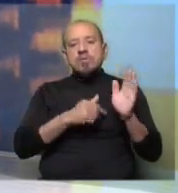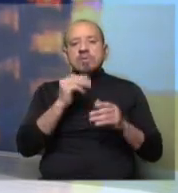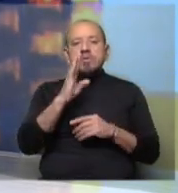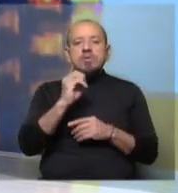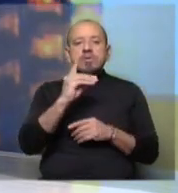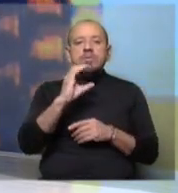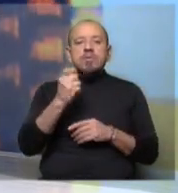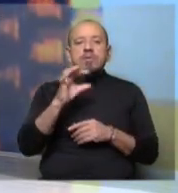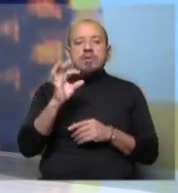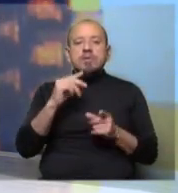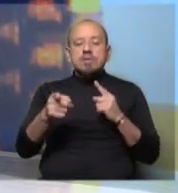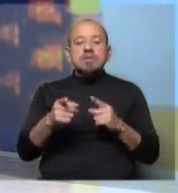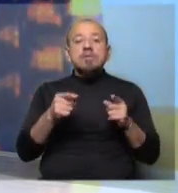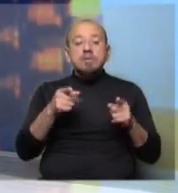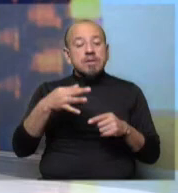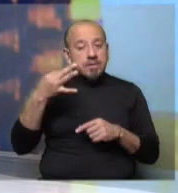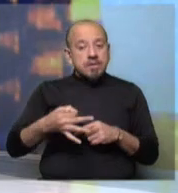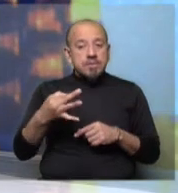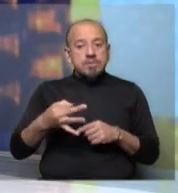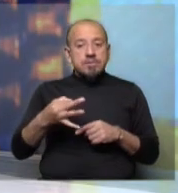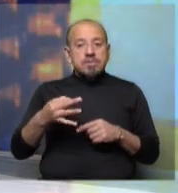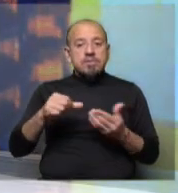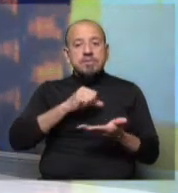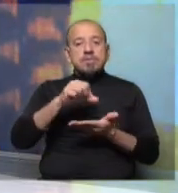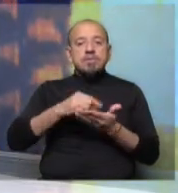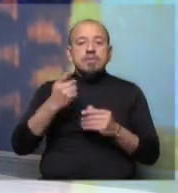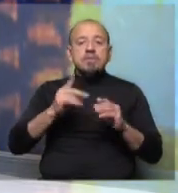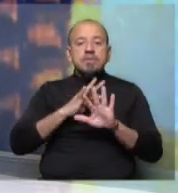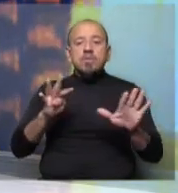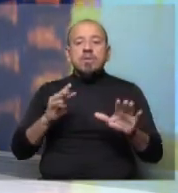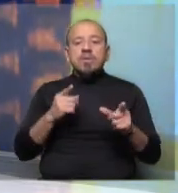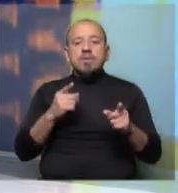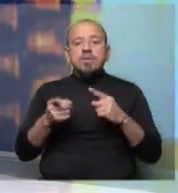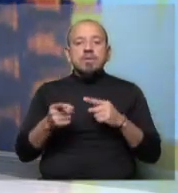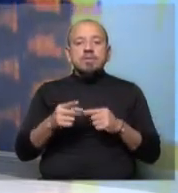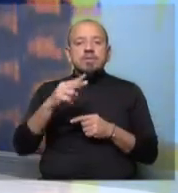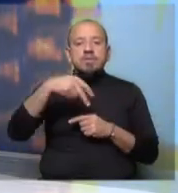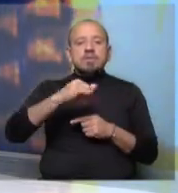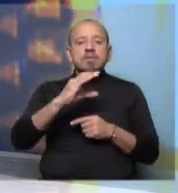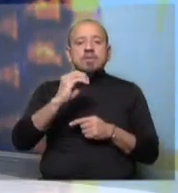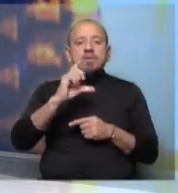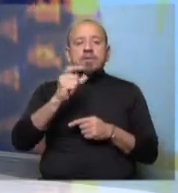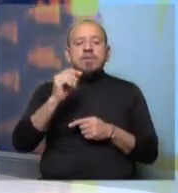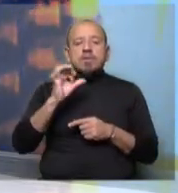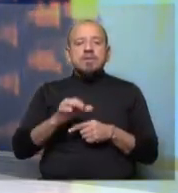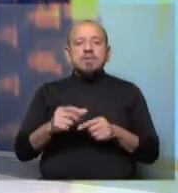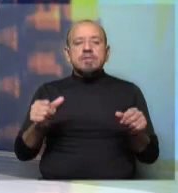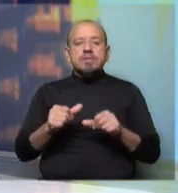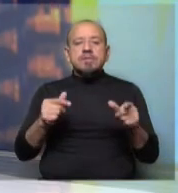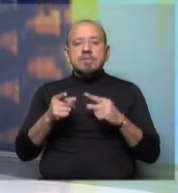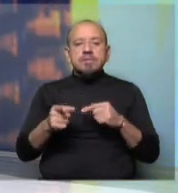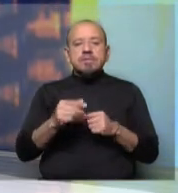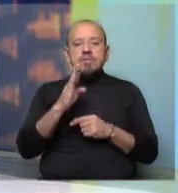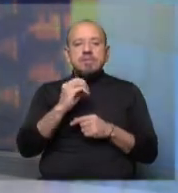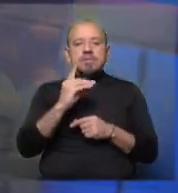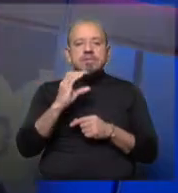se llama caso real Uruguay un país 19 crímenes y ya estamos con Nicolás viñolo que es el realizador de este podcast a